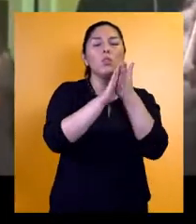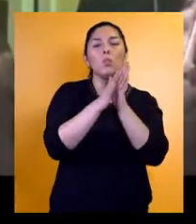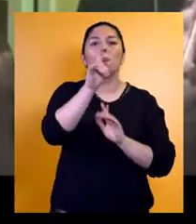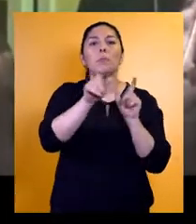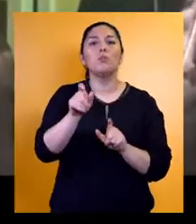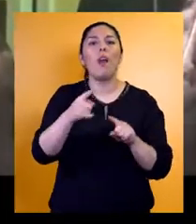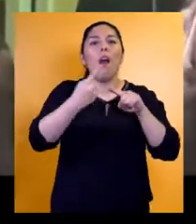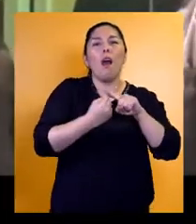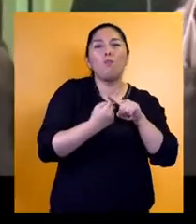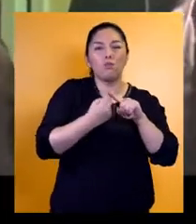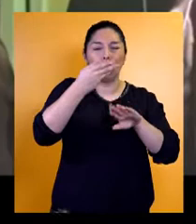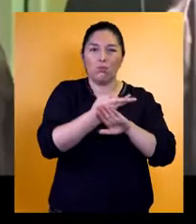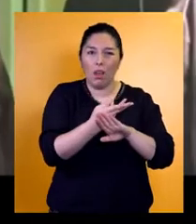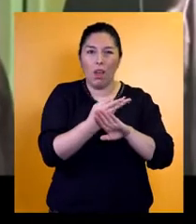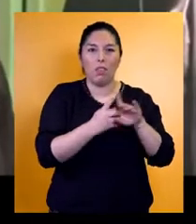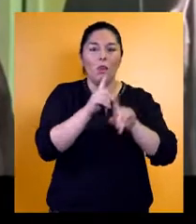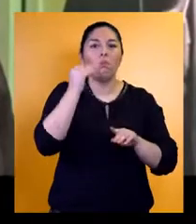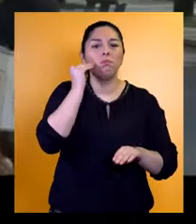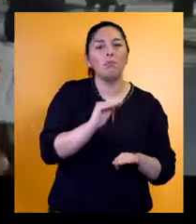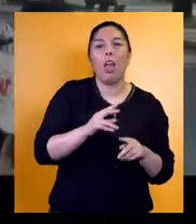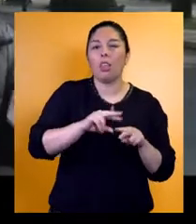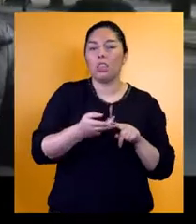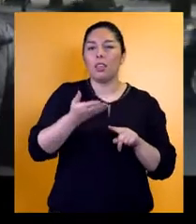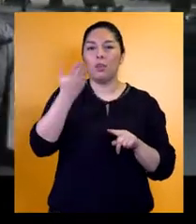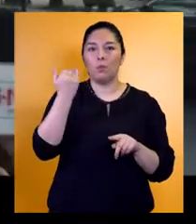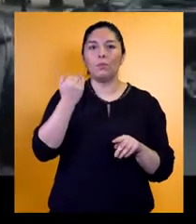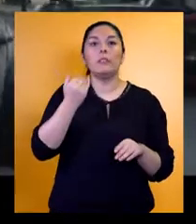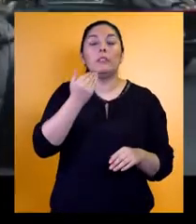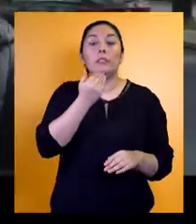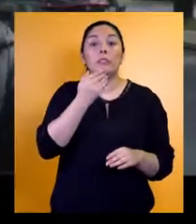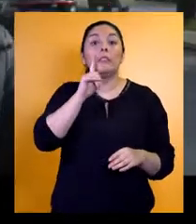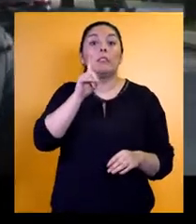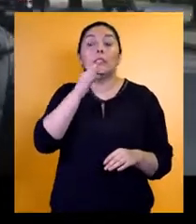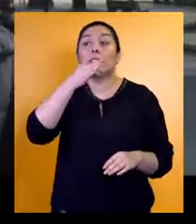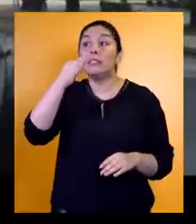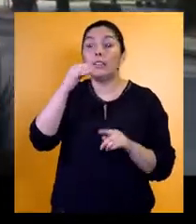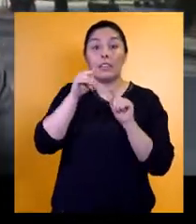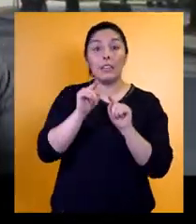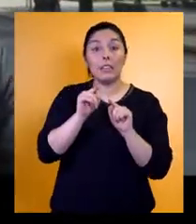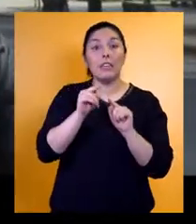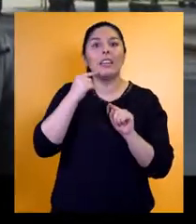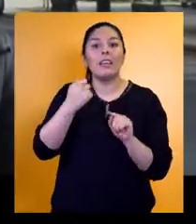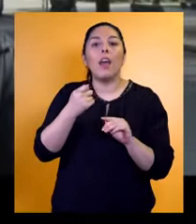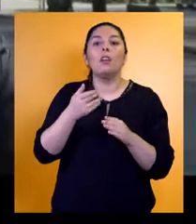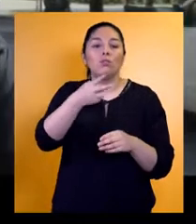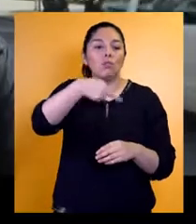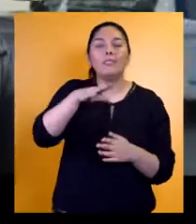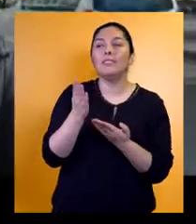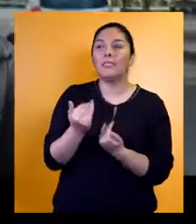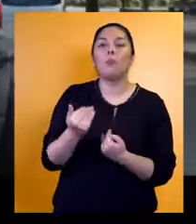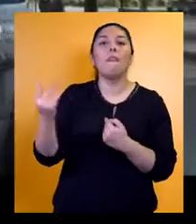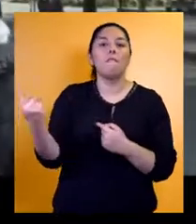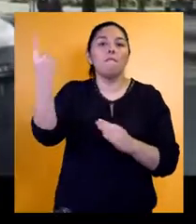de abusos, un tema que fue valorado por el concejal de la comuna de Osorno, Osvaldo Hernández, quien agregó que este tipo de acciones le hace bien a la